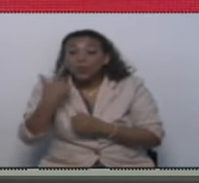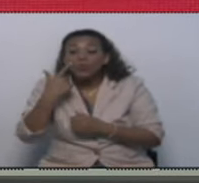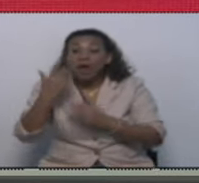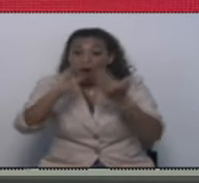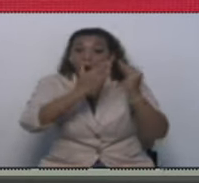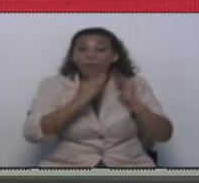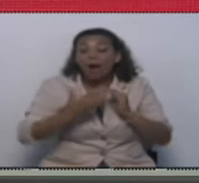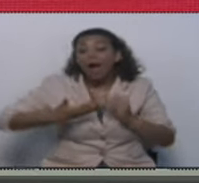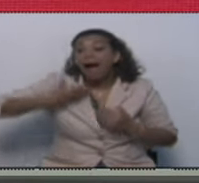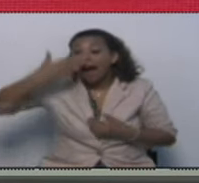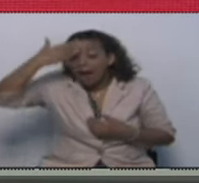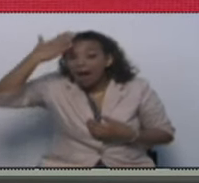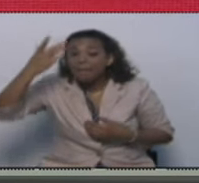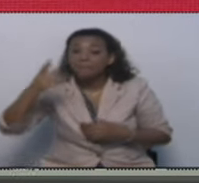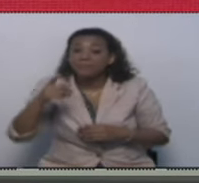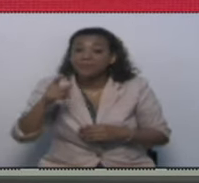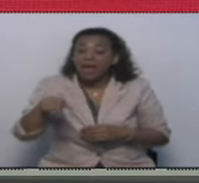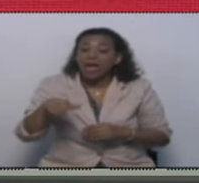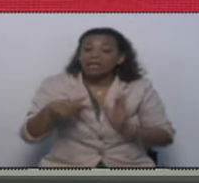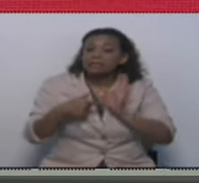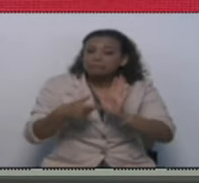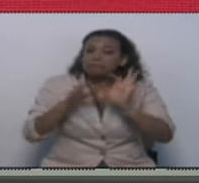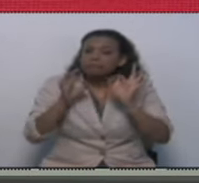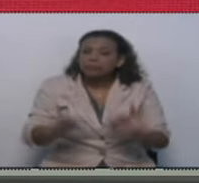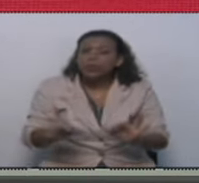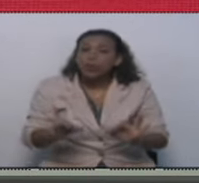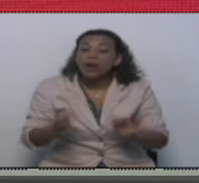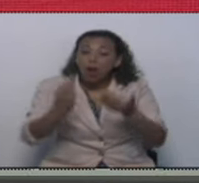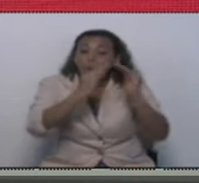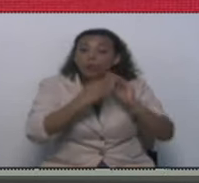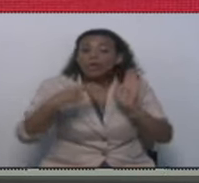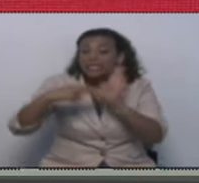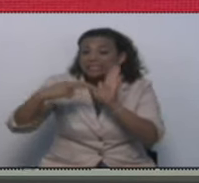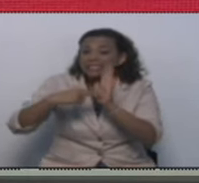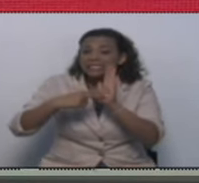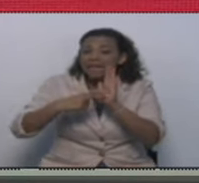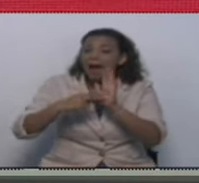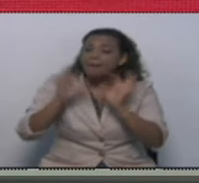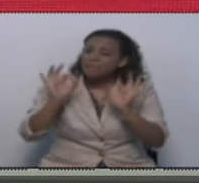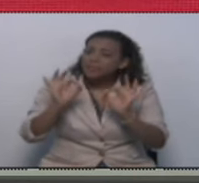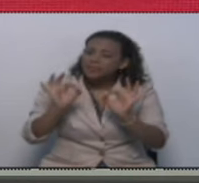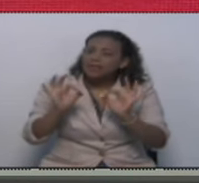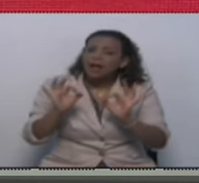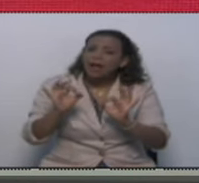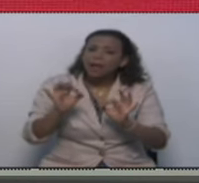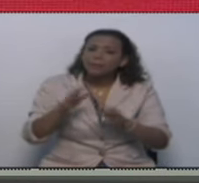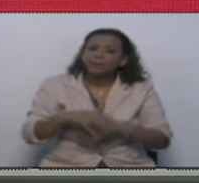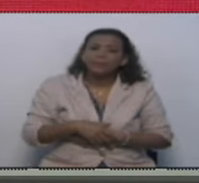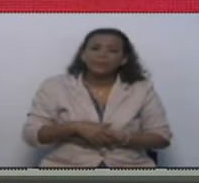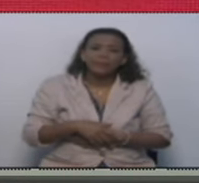comunidad árabe generalmente y la comunidad siria precisamente, que